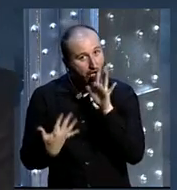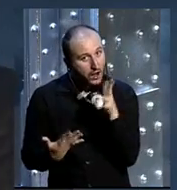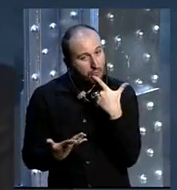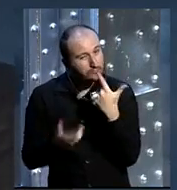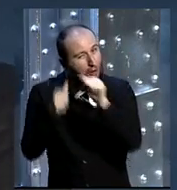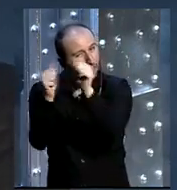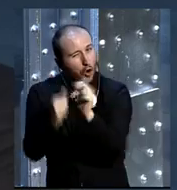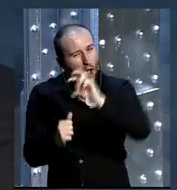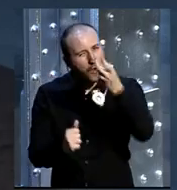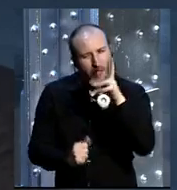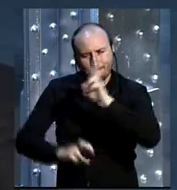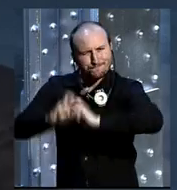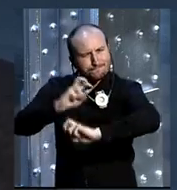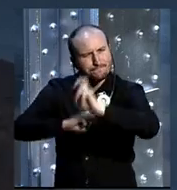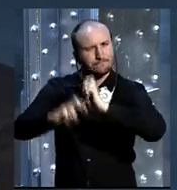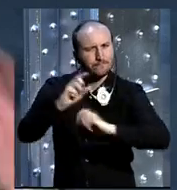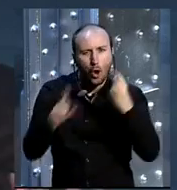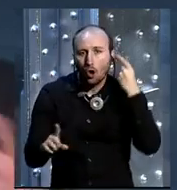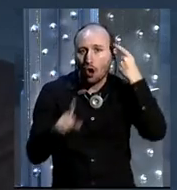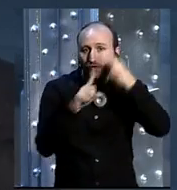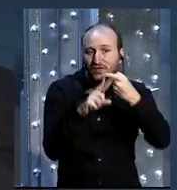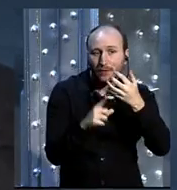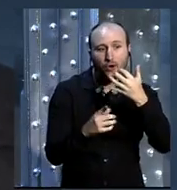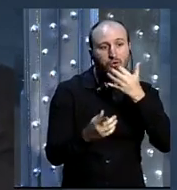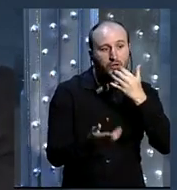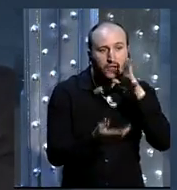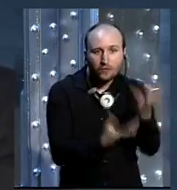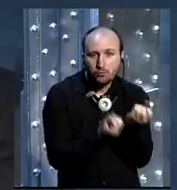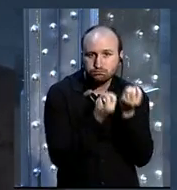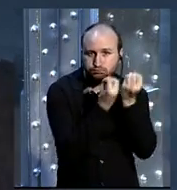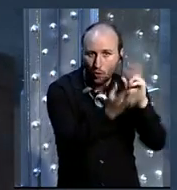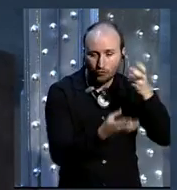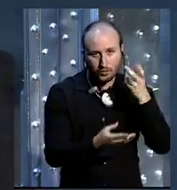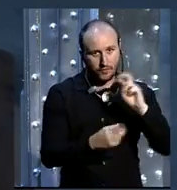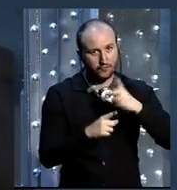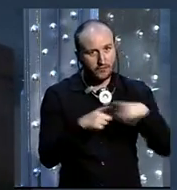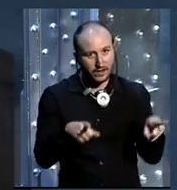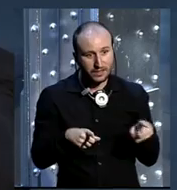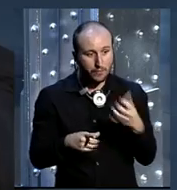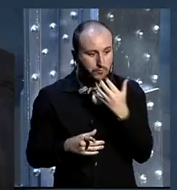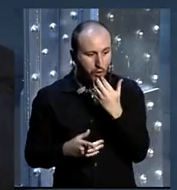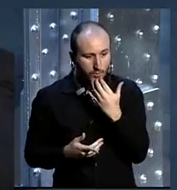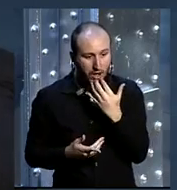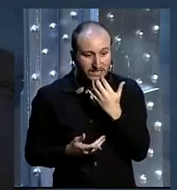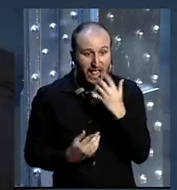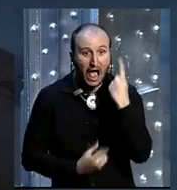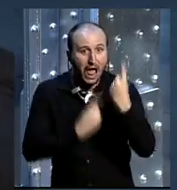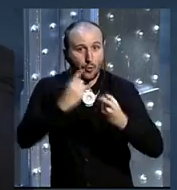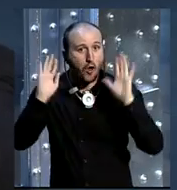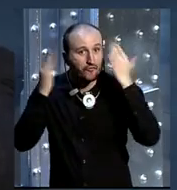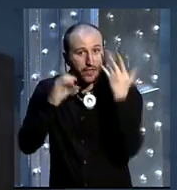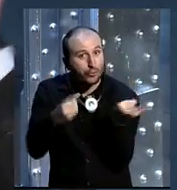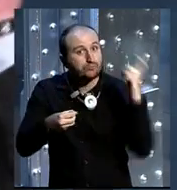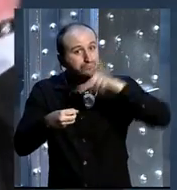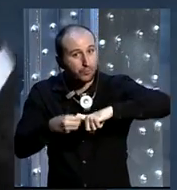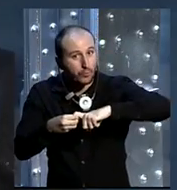otras formas de informar a la gente acerca de lo que sucede. Los métodos que utilizamos, seguramente si ustedes ya utilizan Facebook sabrán que